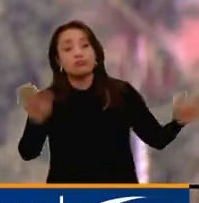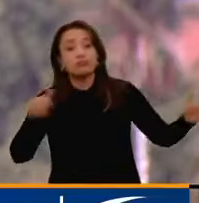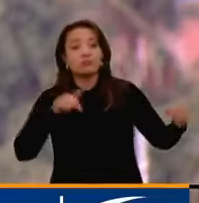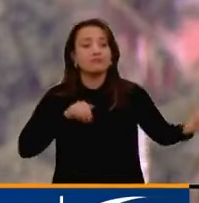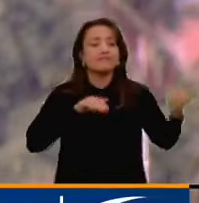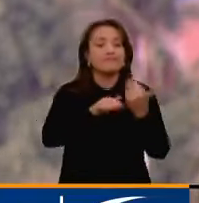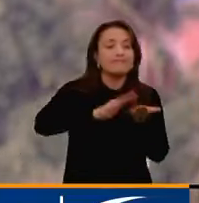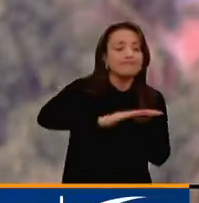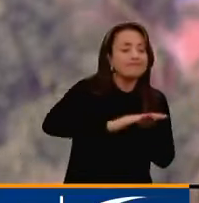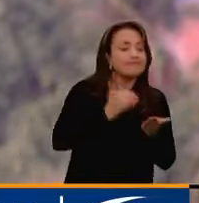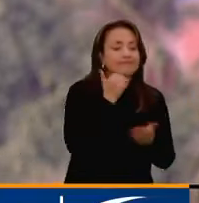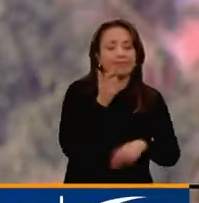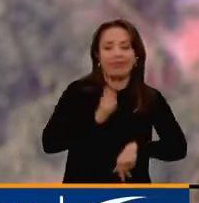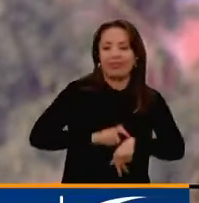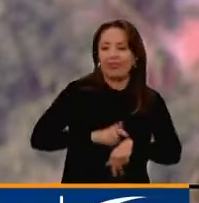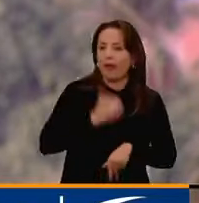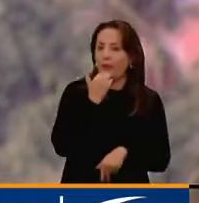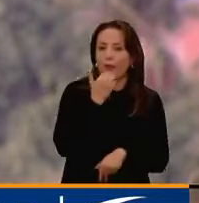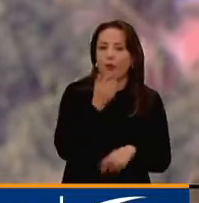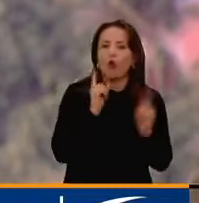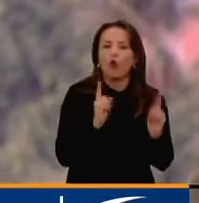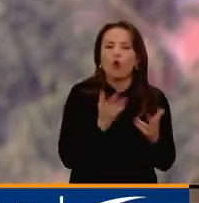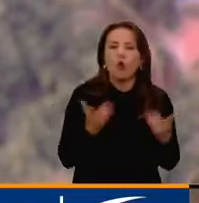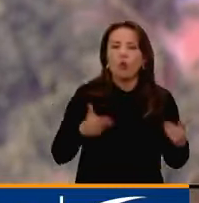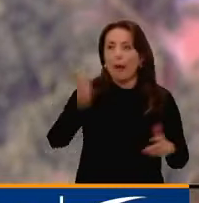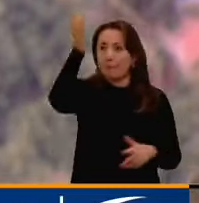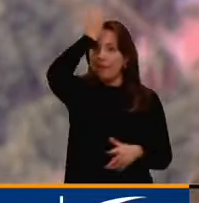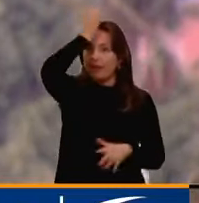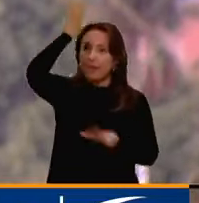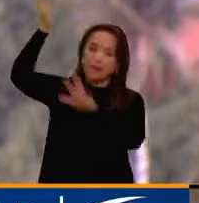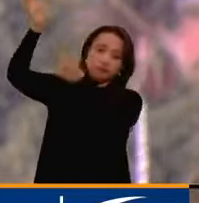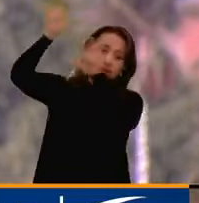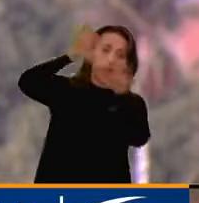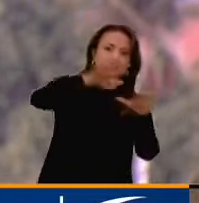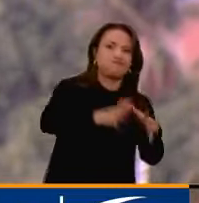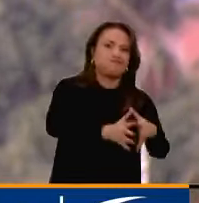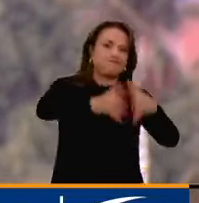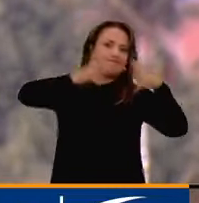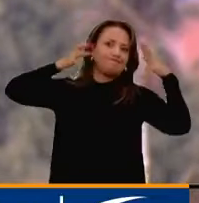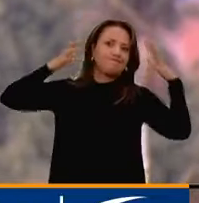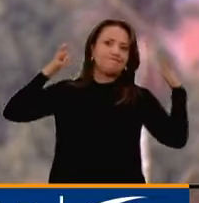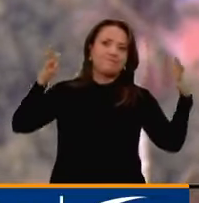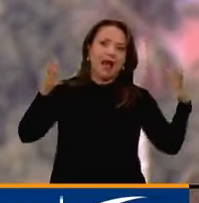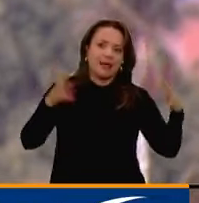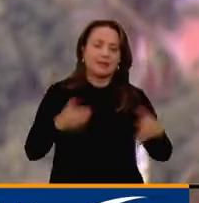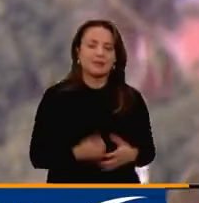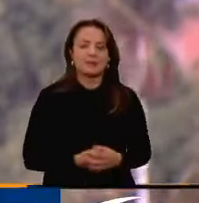restablecimiento del paso, toda su vez que las rocas que están sobre la vía son de gran proporción.